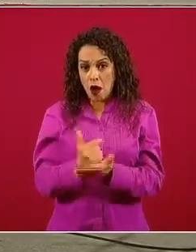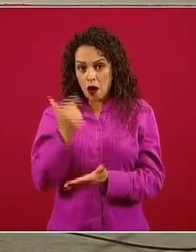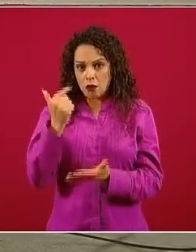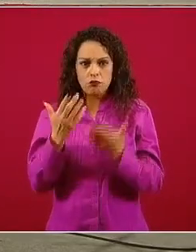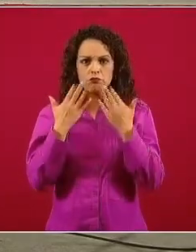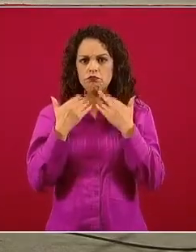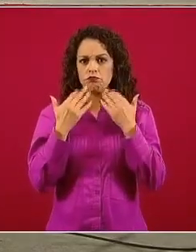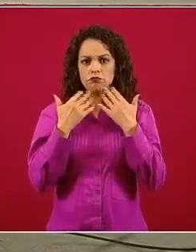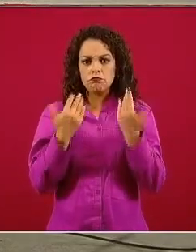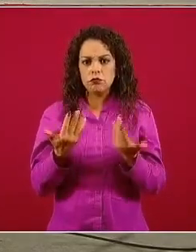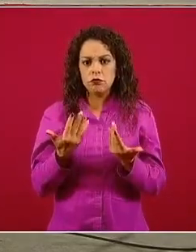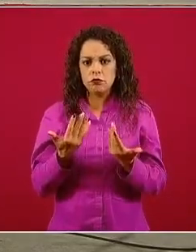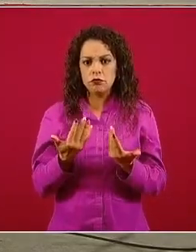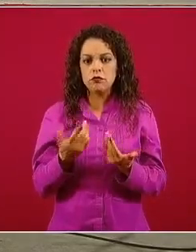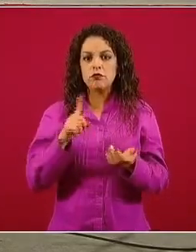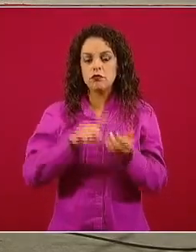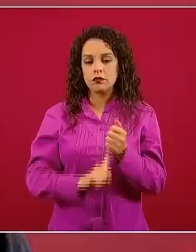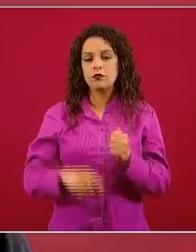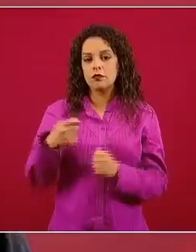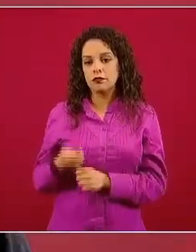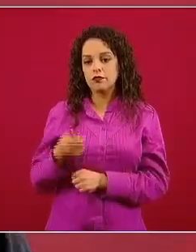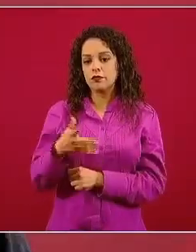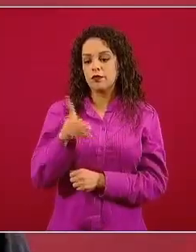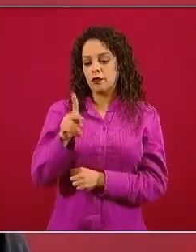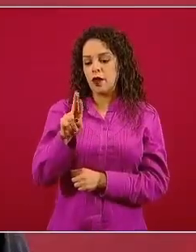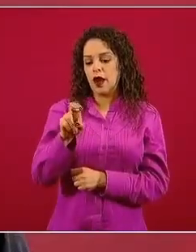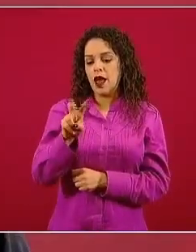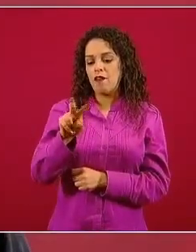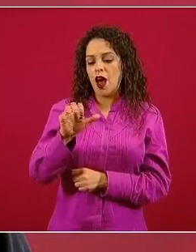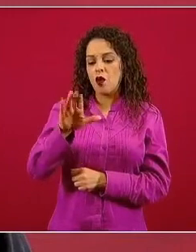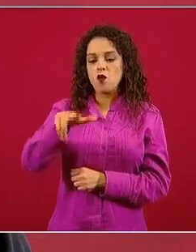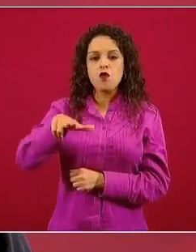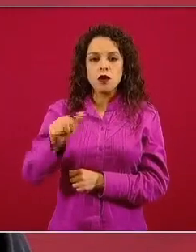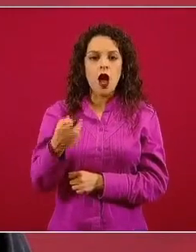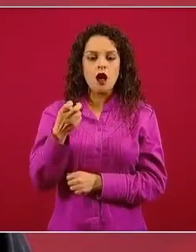desarrollando, en este caso las prevacunas. Entonces, el llamado también